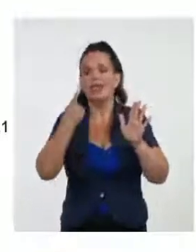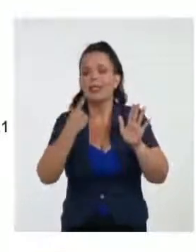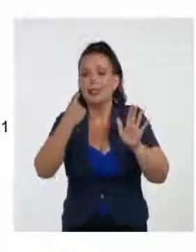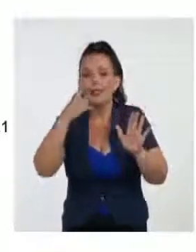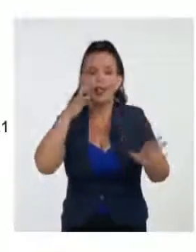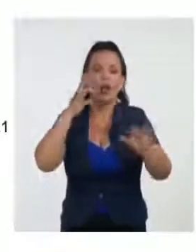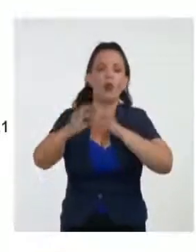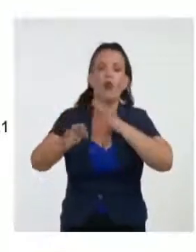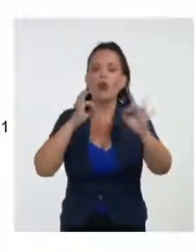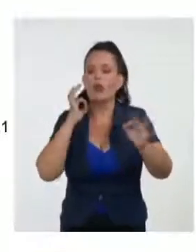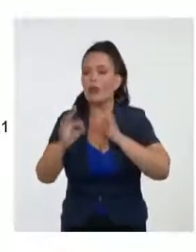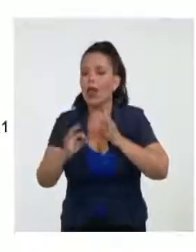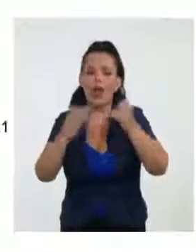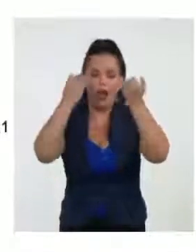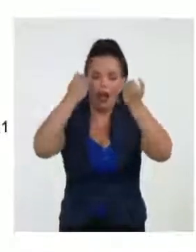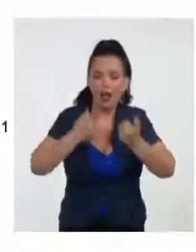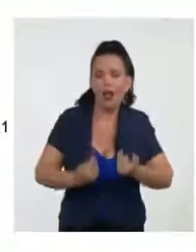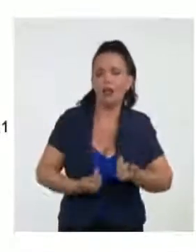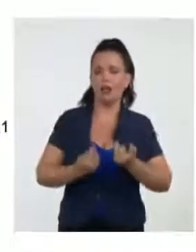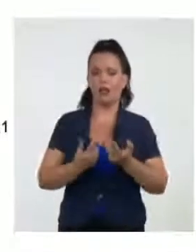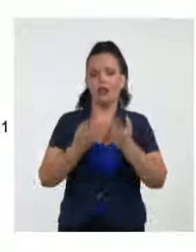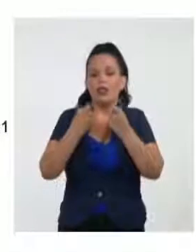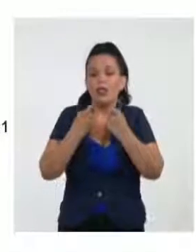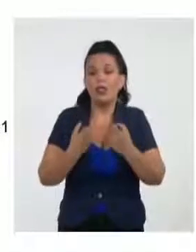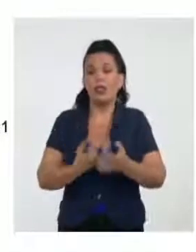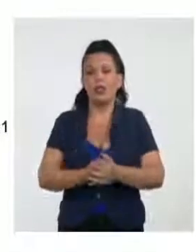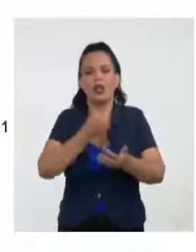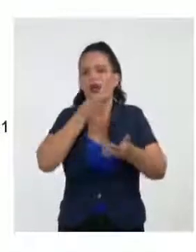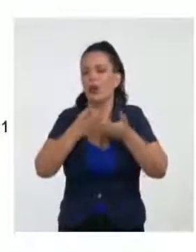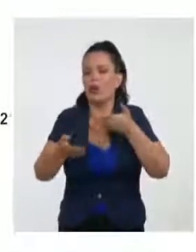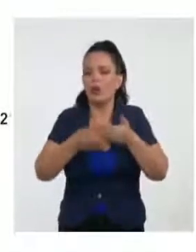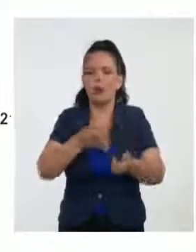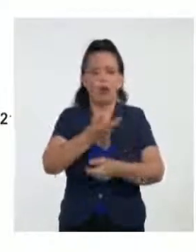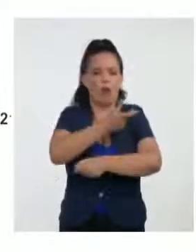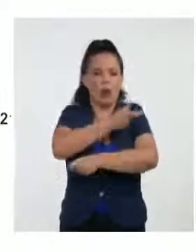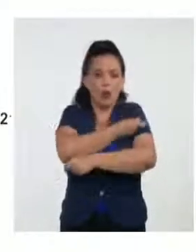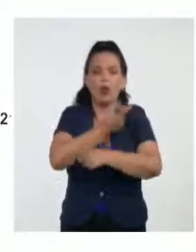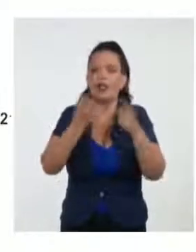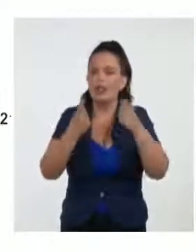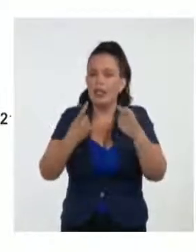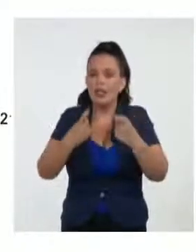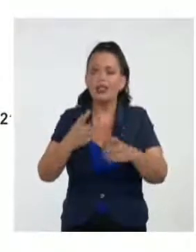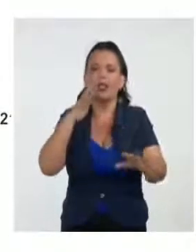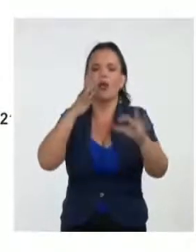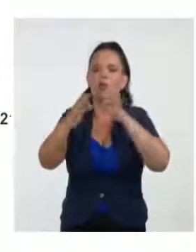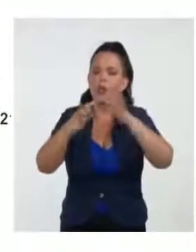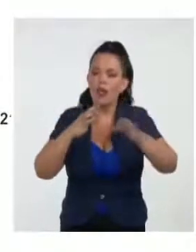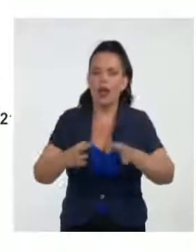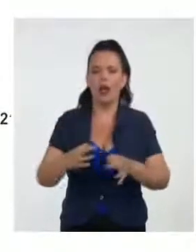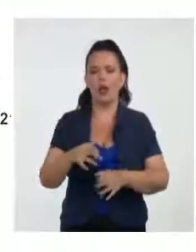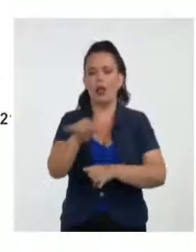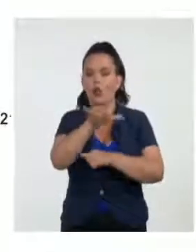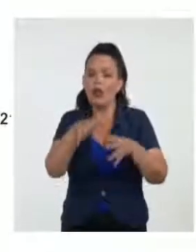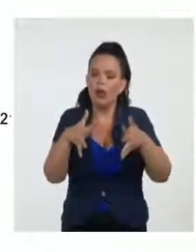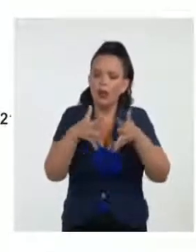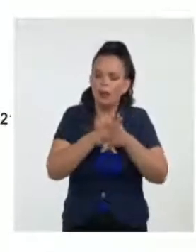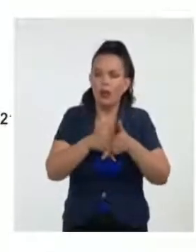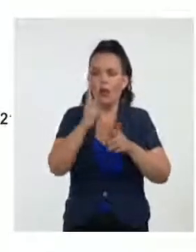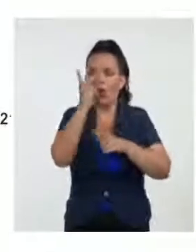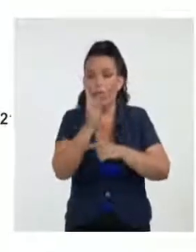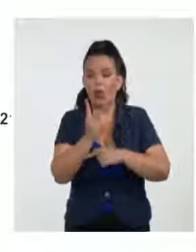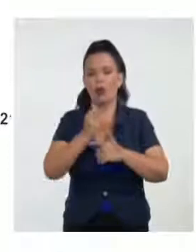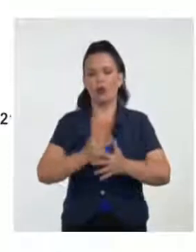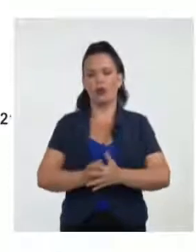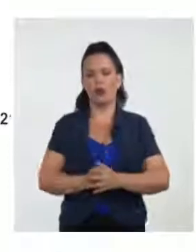Y eso es lo que queremos también ilustrar en la siguiente figura. Si la siguiente figura, ¿qué hicimos? Aumentamos un poquito